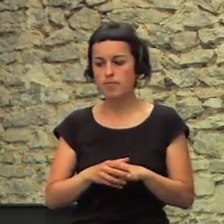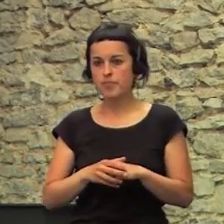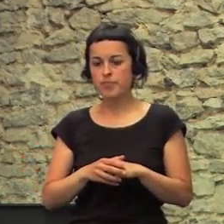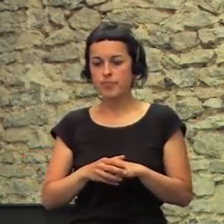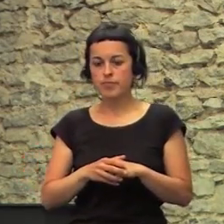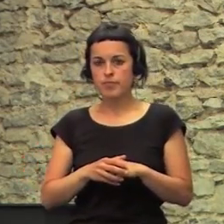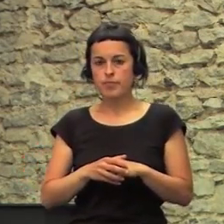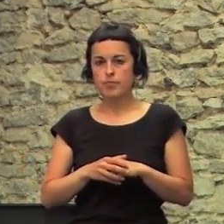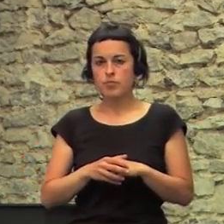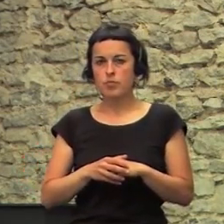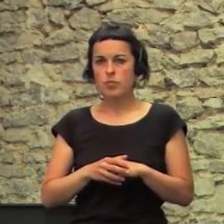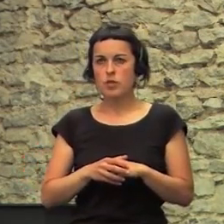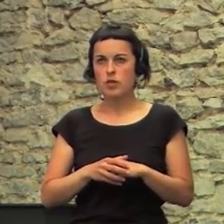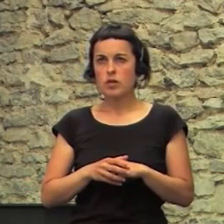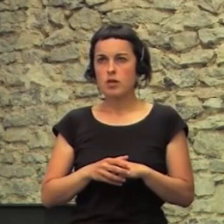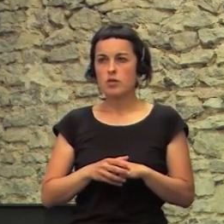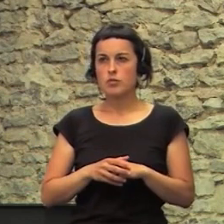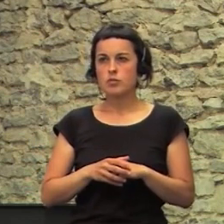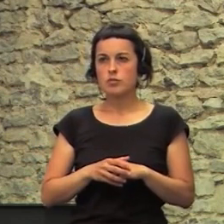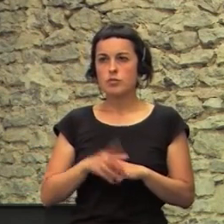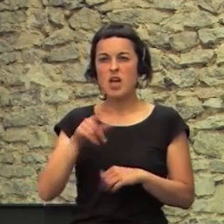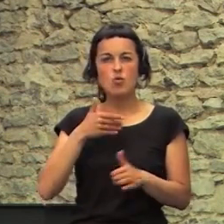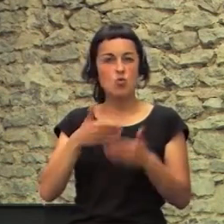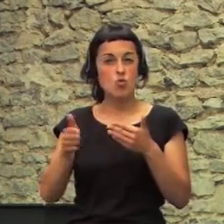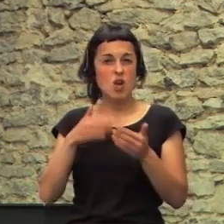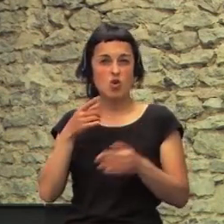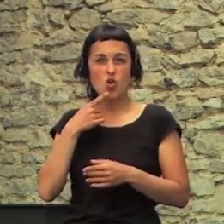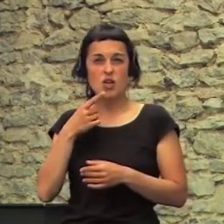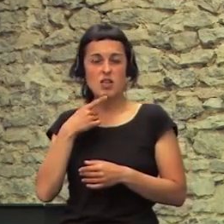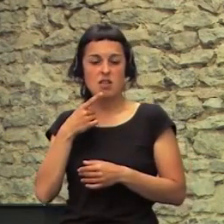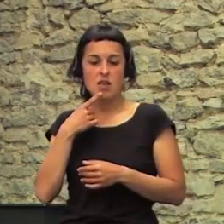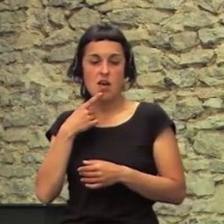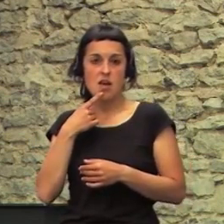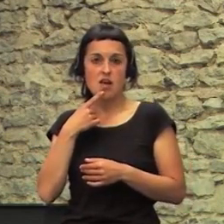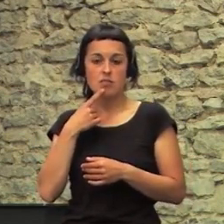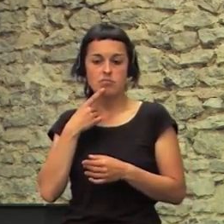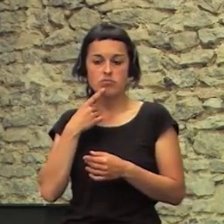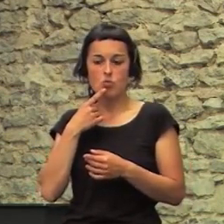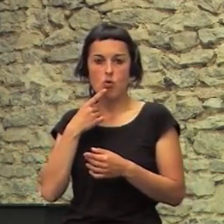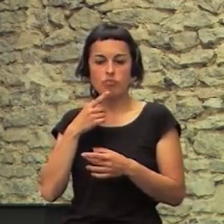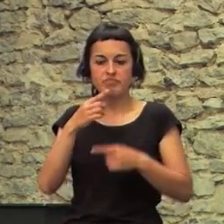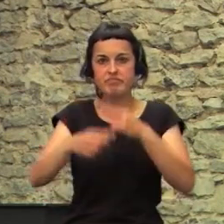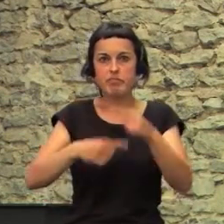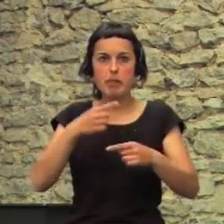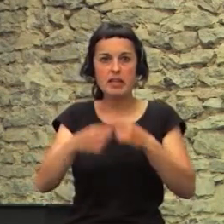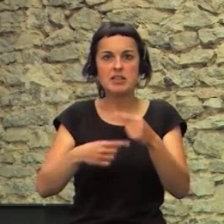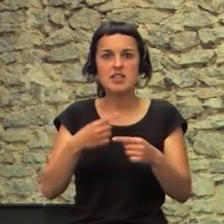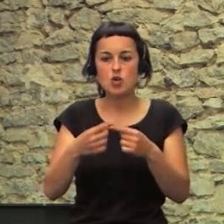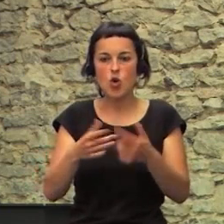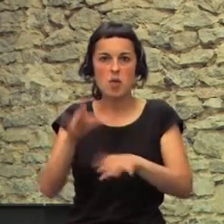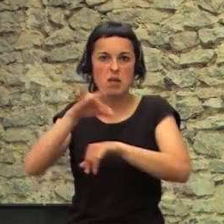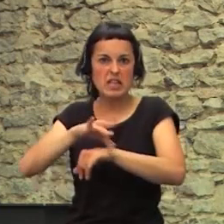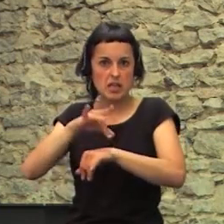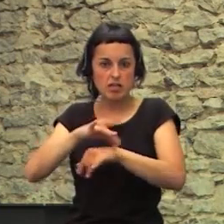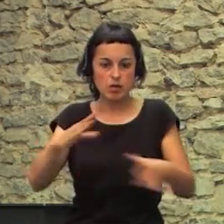incluso, digamos, hay un autor que hablaba de parentesco medicalizado, porque realmente el parentesco